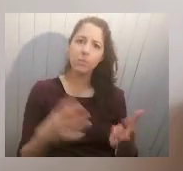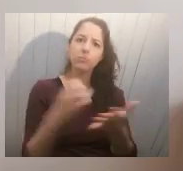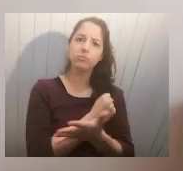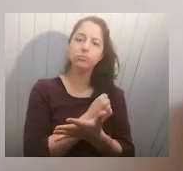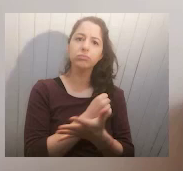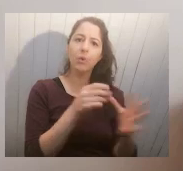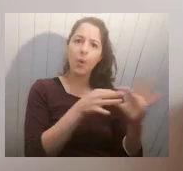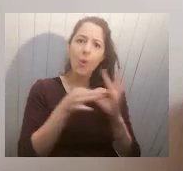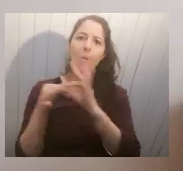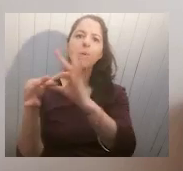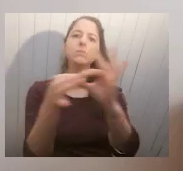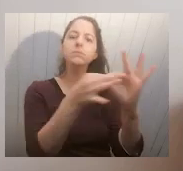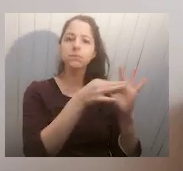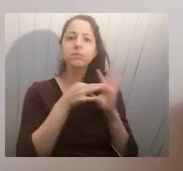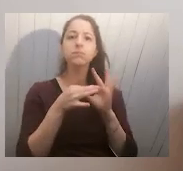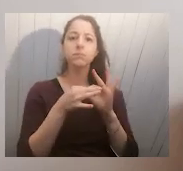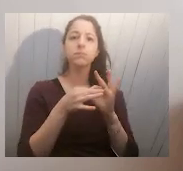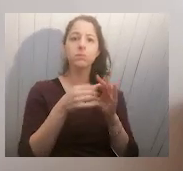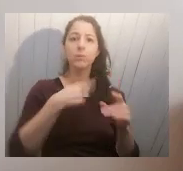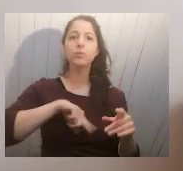juntas, es posible lograrlo.